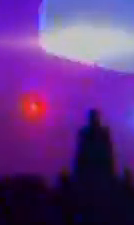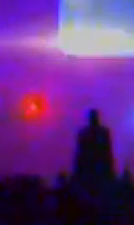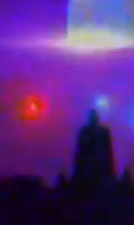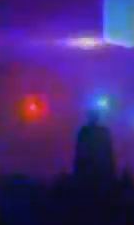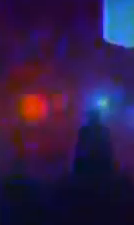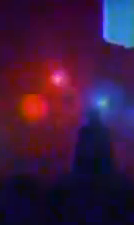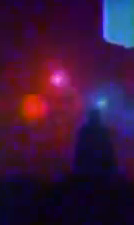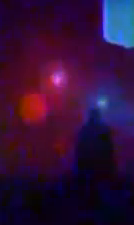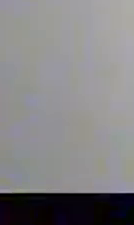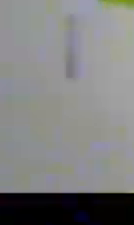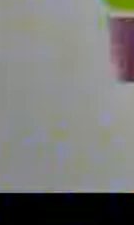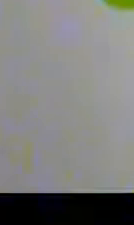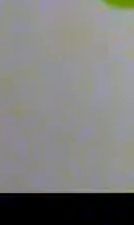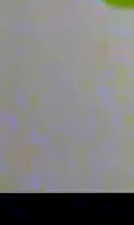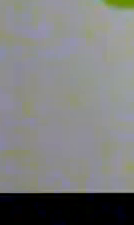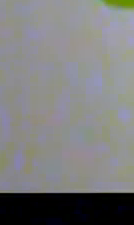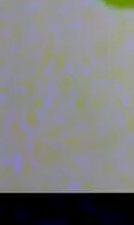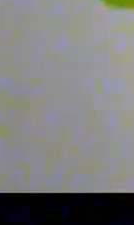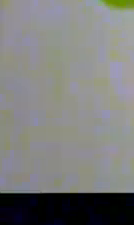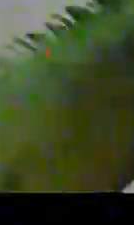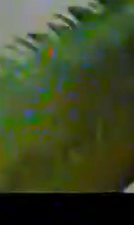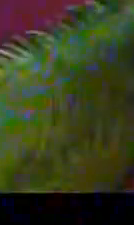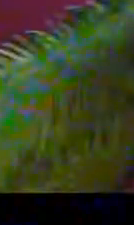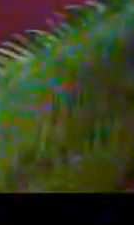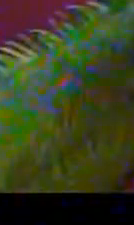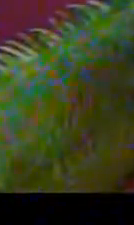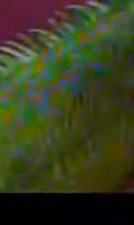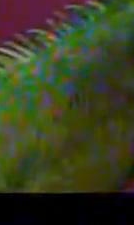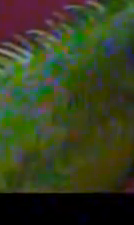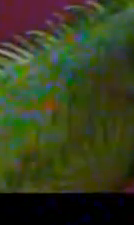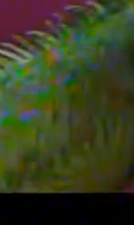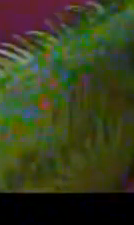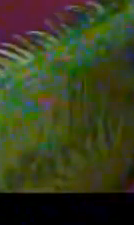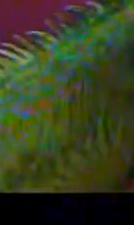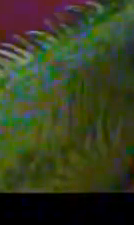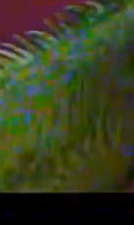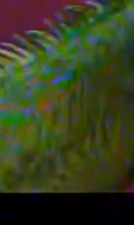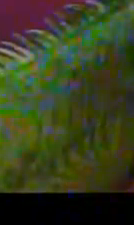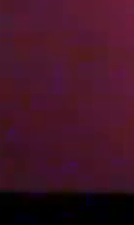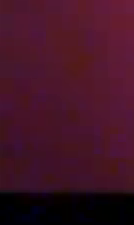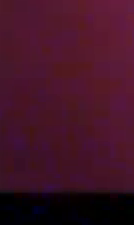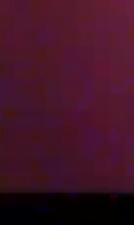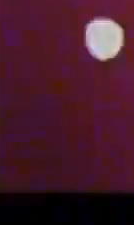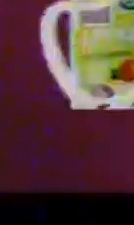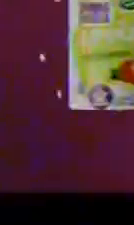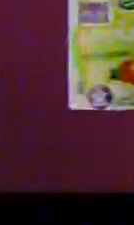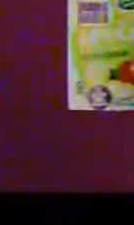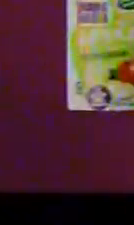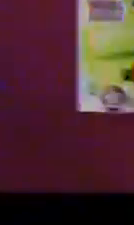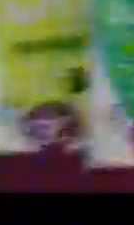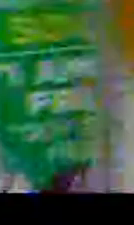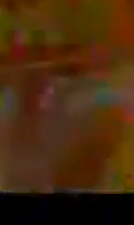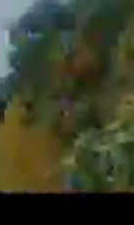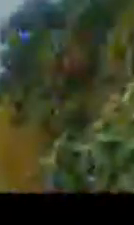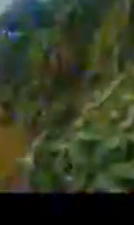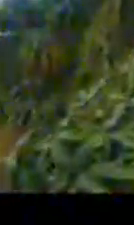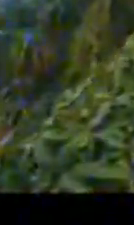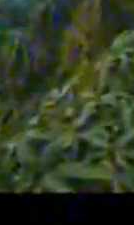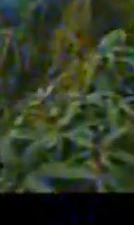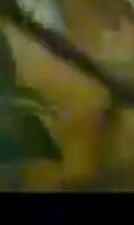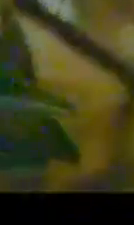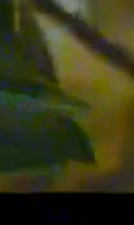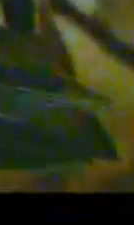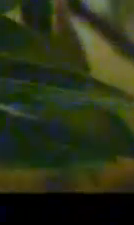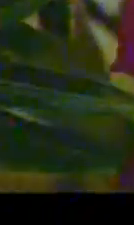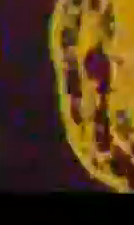TVC. ¿Es guanabana? No, no es una iguana que come banana. Esto es guanabana. Imagina el poder que el